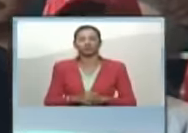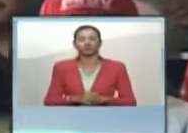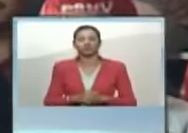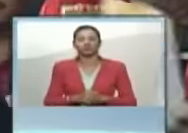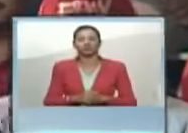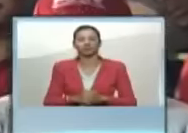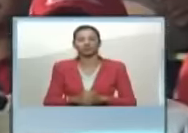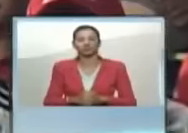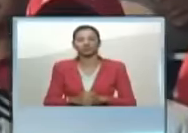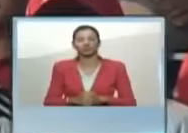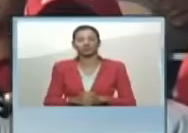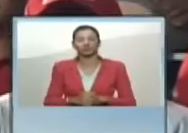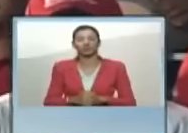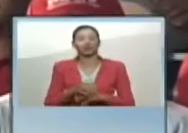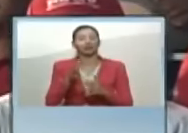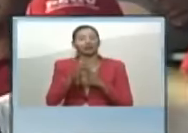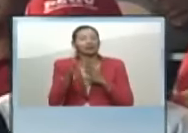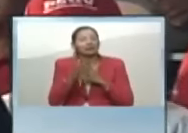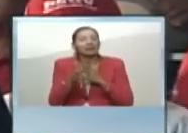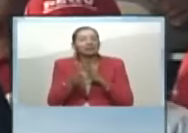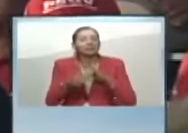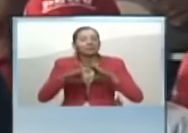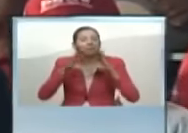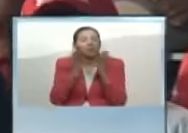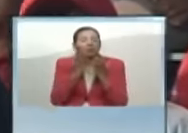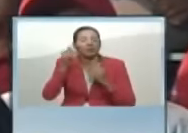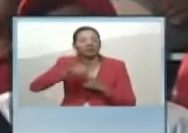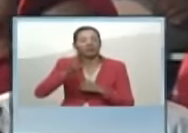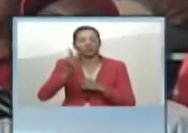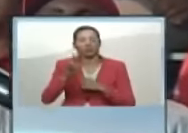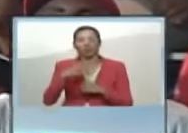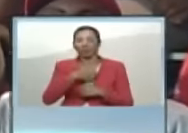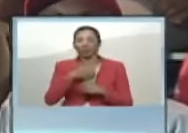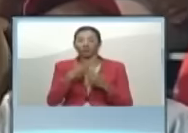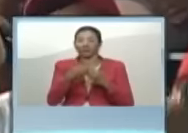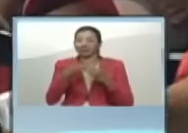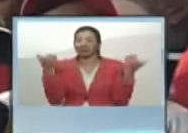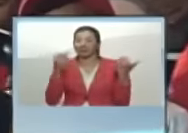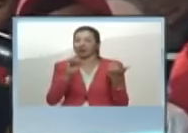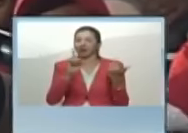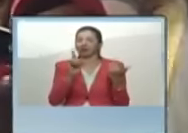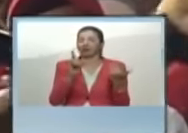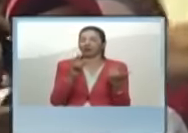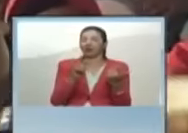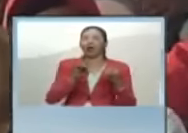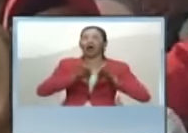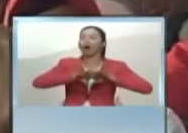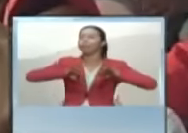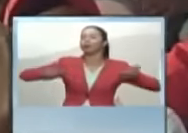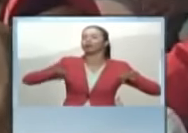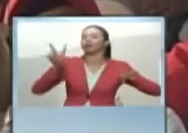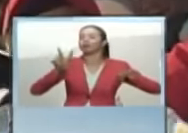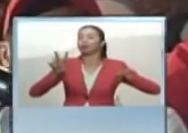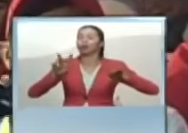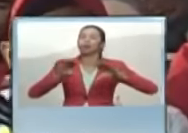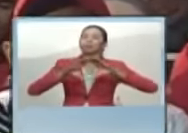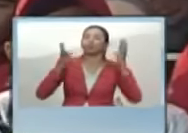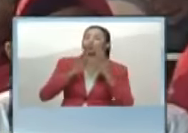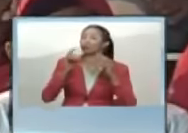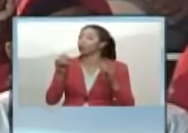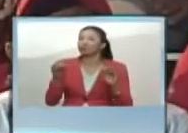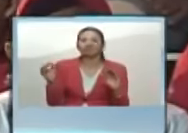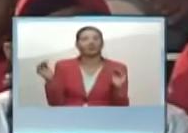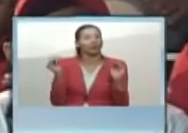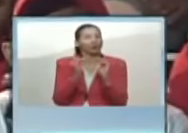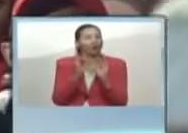lo que está sucediendo en Venezuela y en el mundo, ¿no? No podemos separar, presidente y compañero, lo que está sucediendo en Venezuela de lo que está sucediendo en el mundo. Sería un gravísimo error